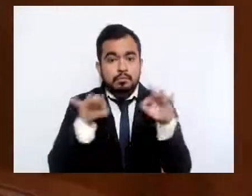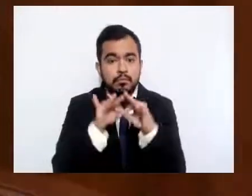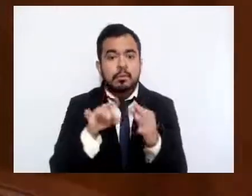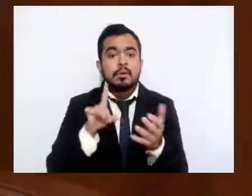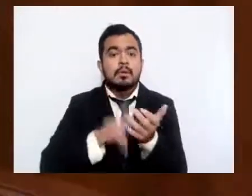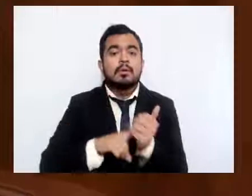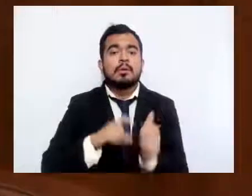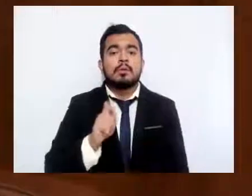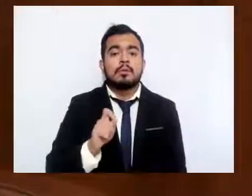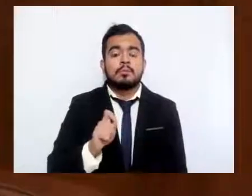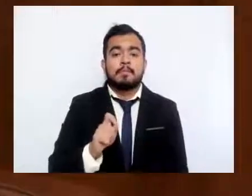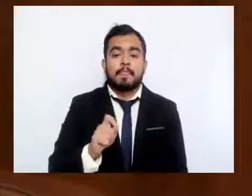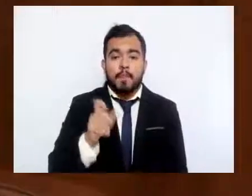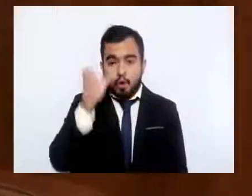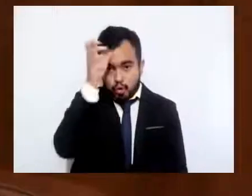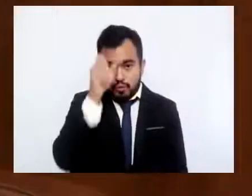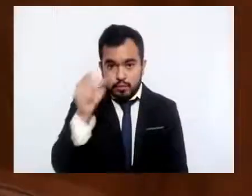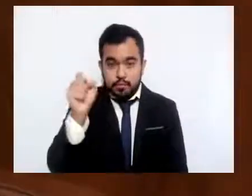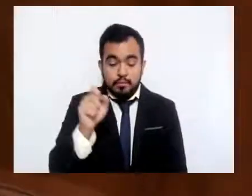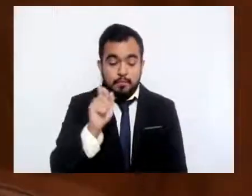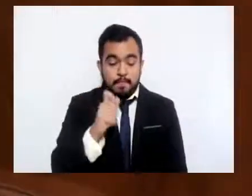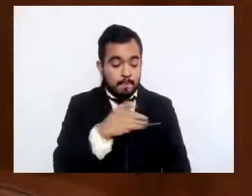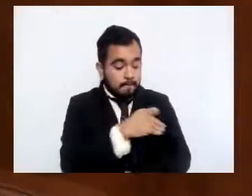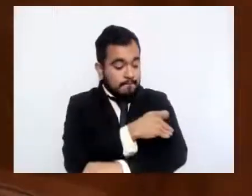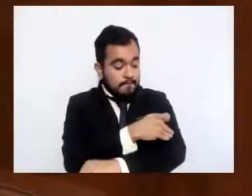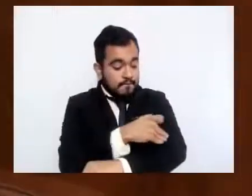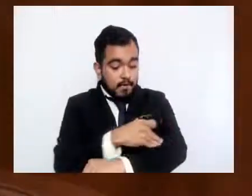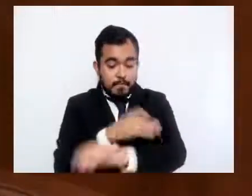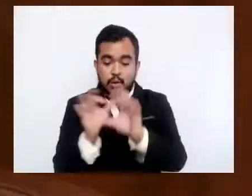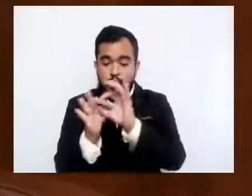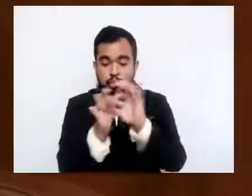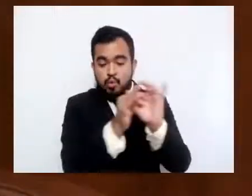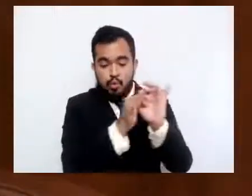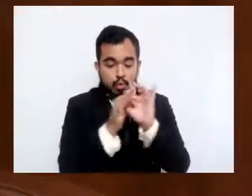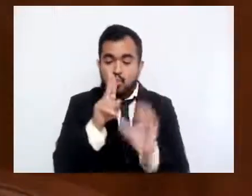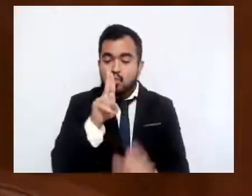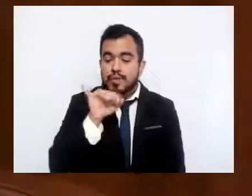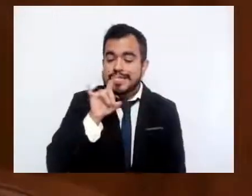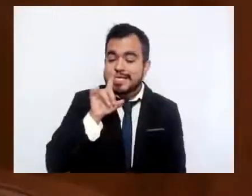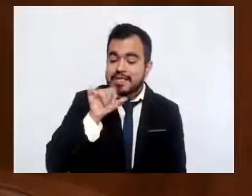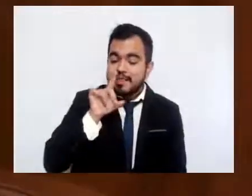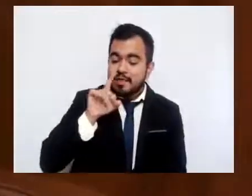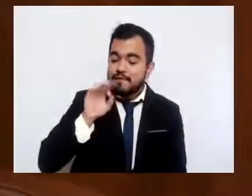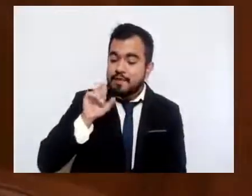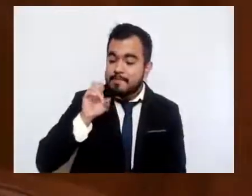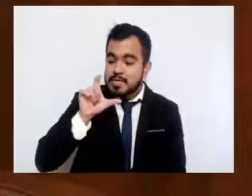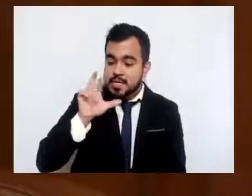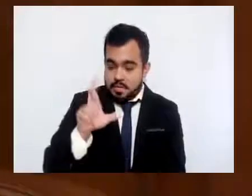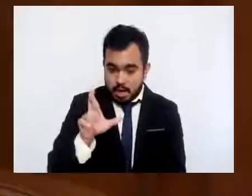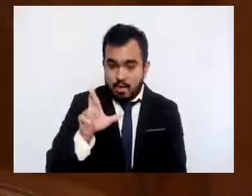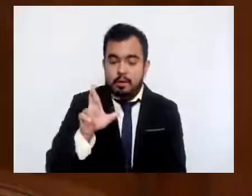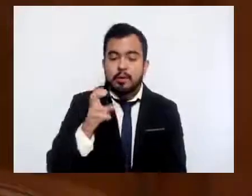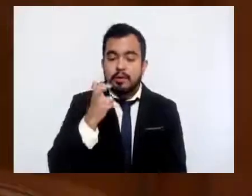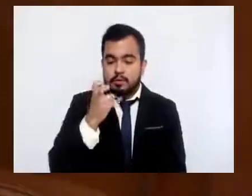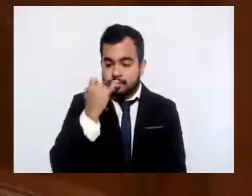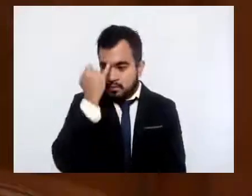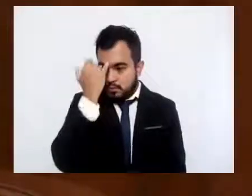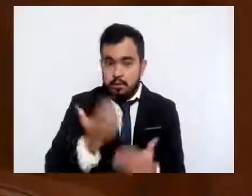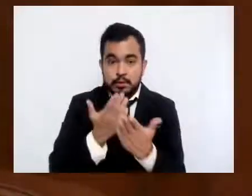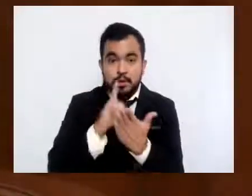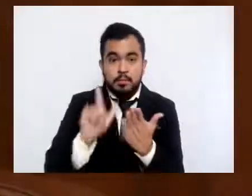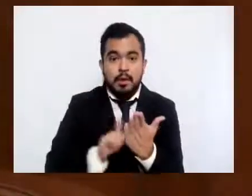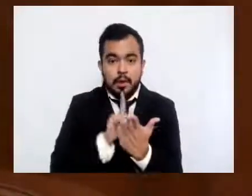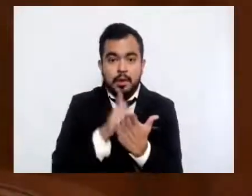familiar que para tal efecto se propone la presente iniciativa de ley. De acuerdo con el INEGI,